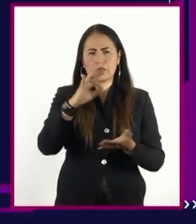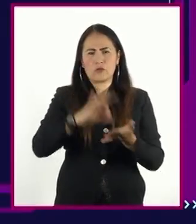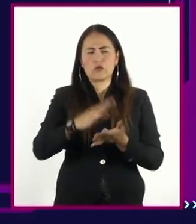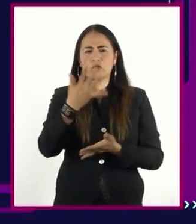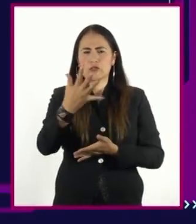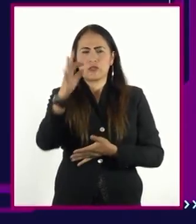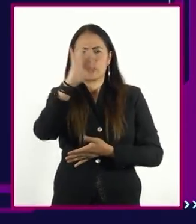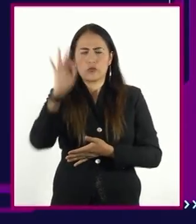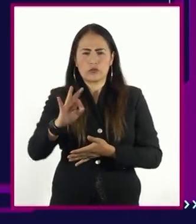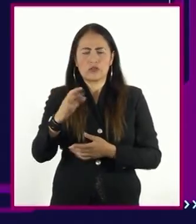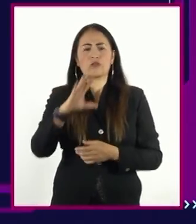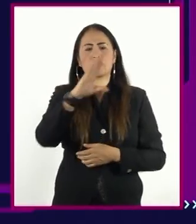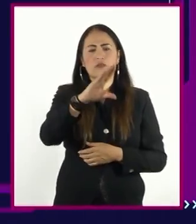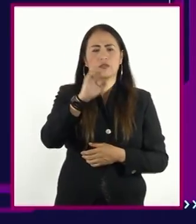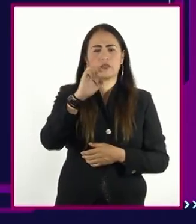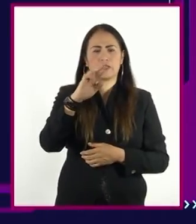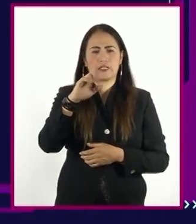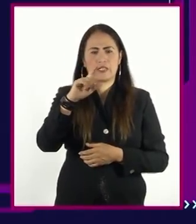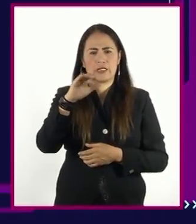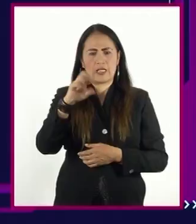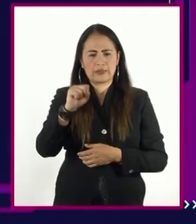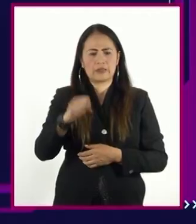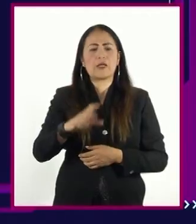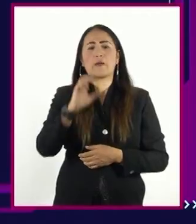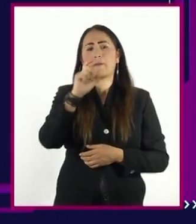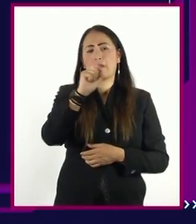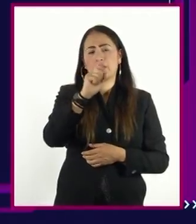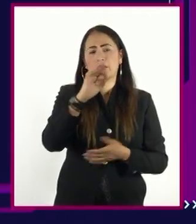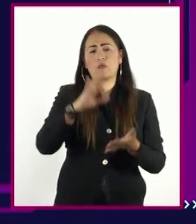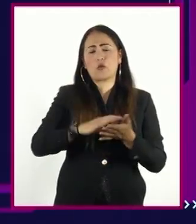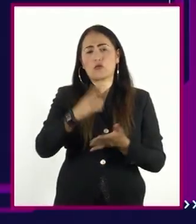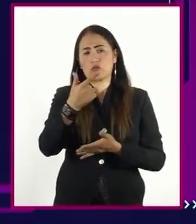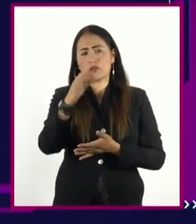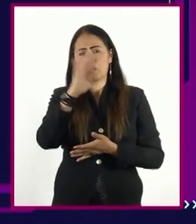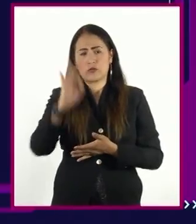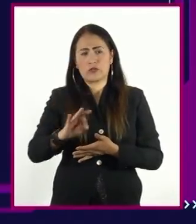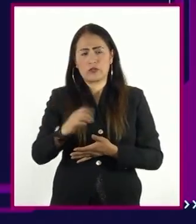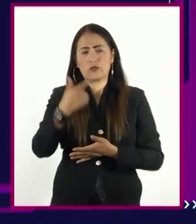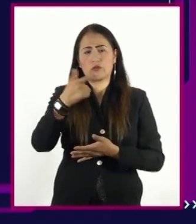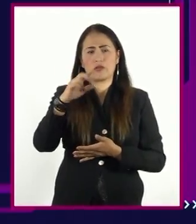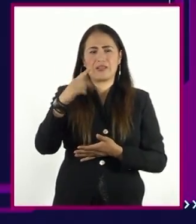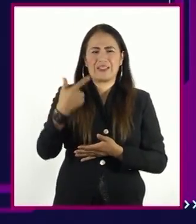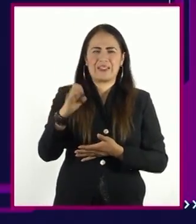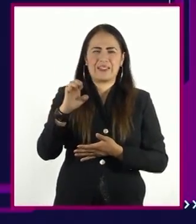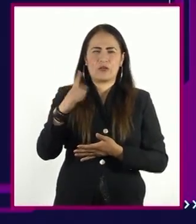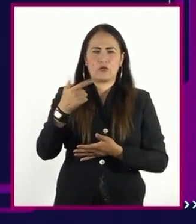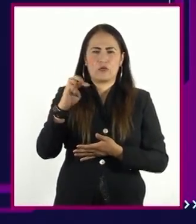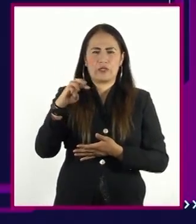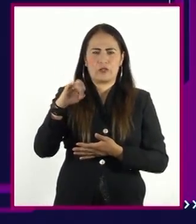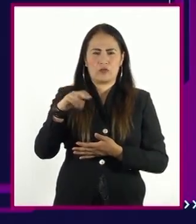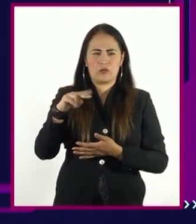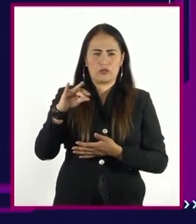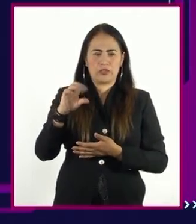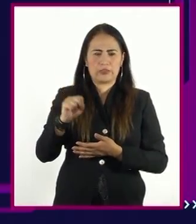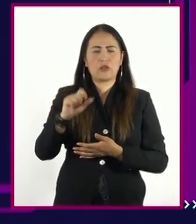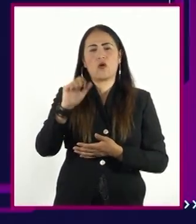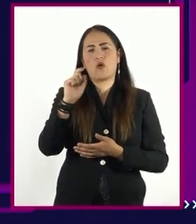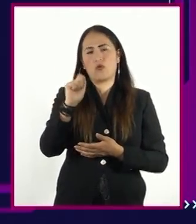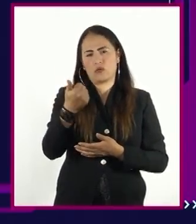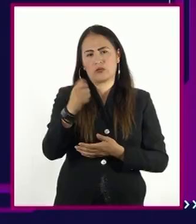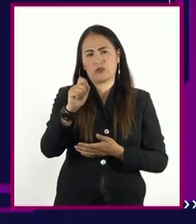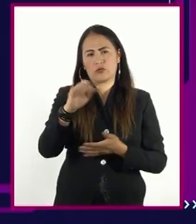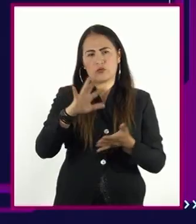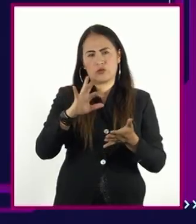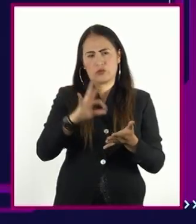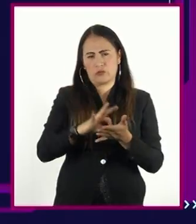27.5%. Cereales, 20.7% y leguminosas, 11.5%. Y coloquemos las